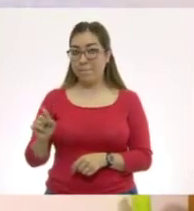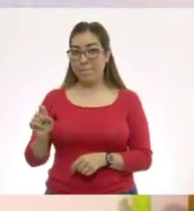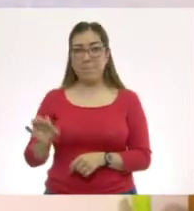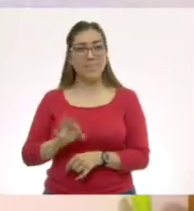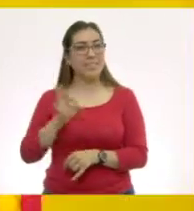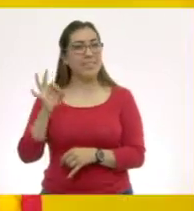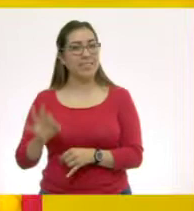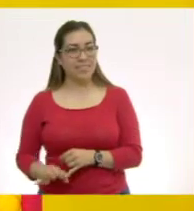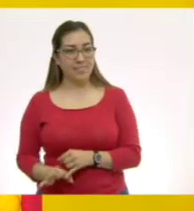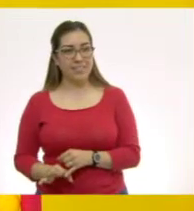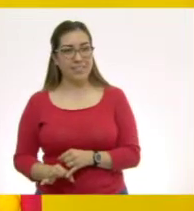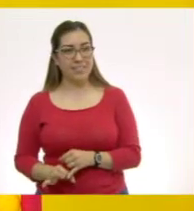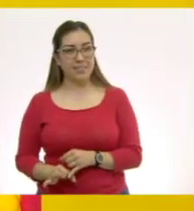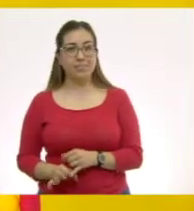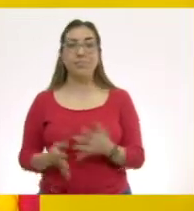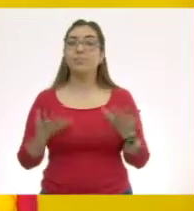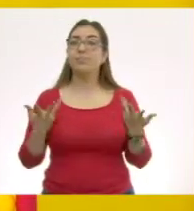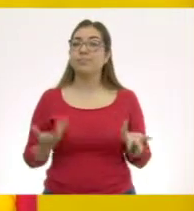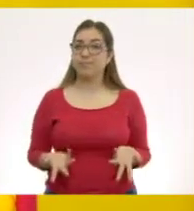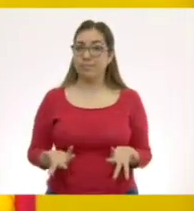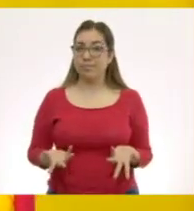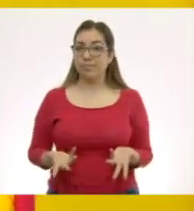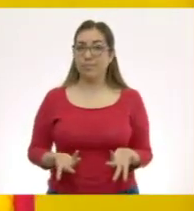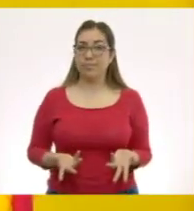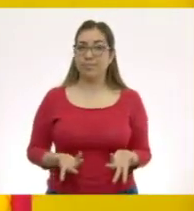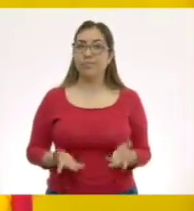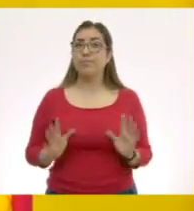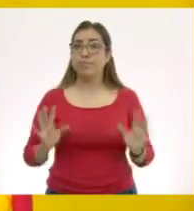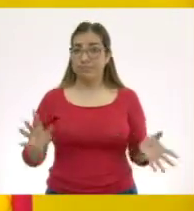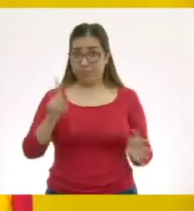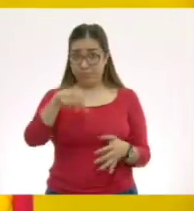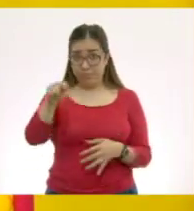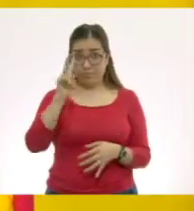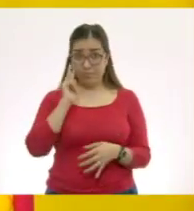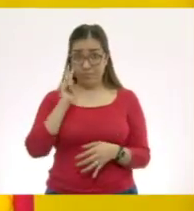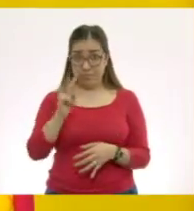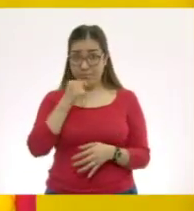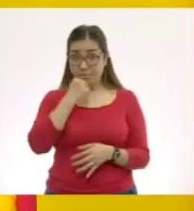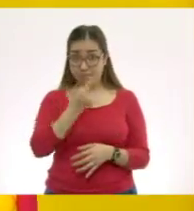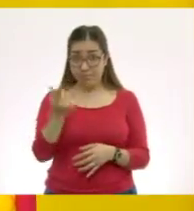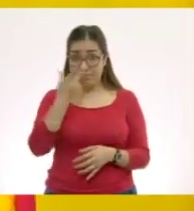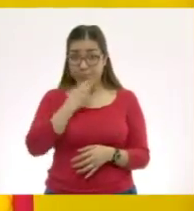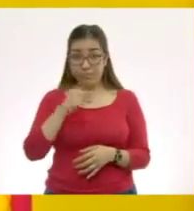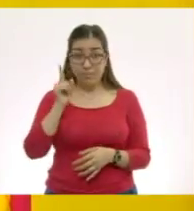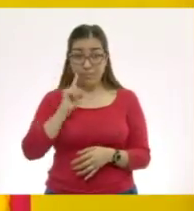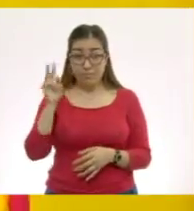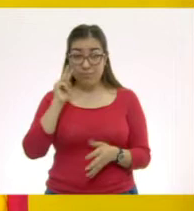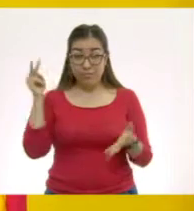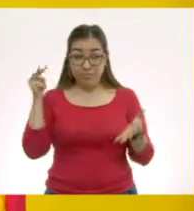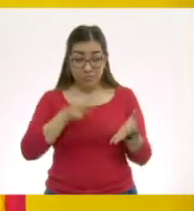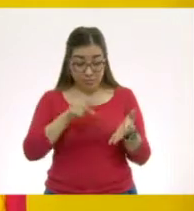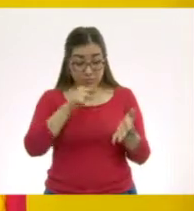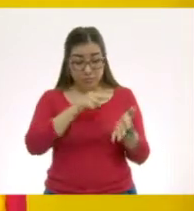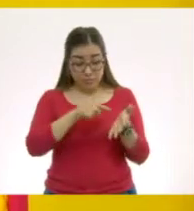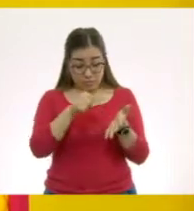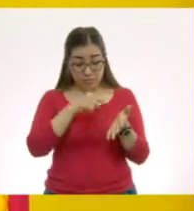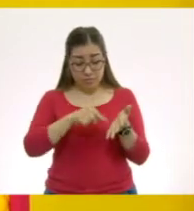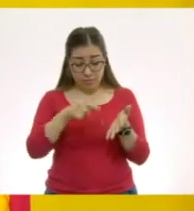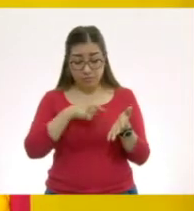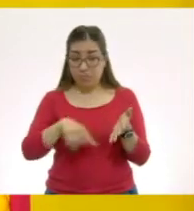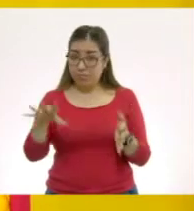20. 20. Entonces, ajá, notaron, niñas y niños, que podemos